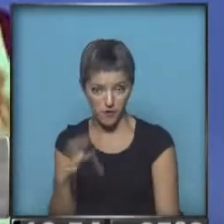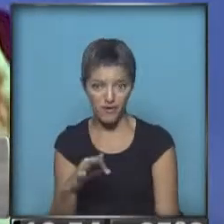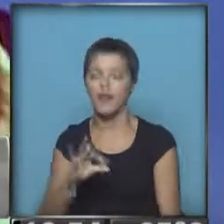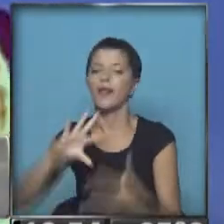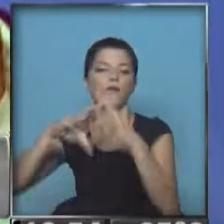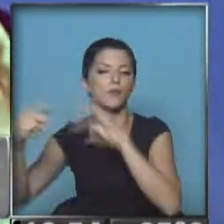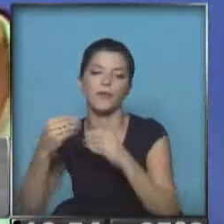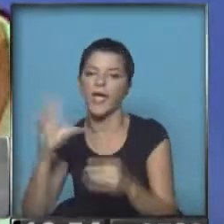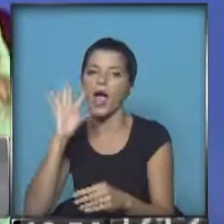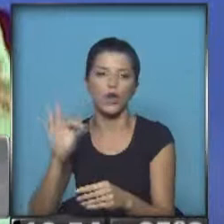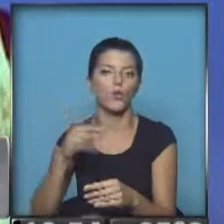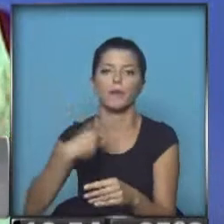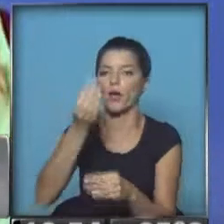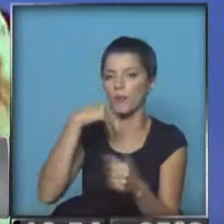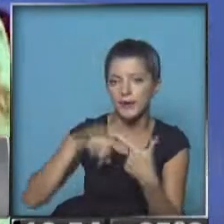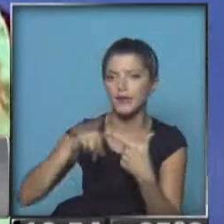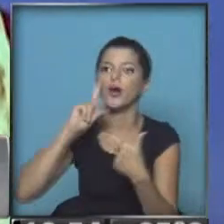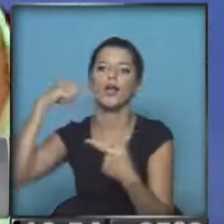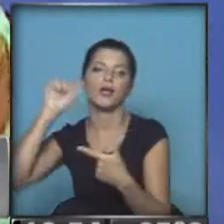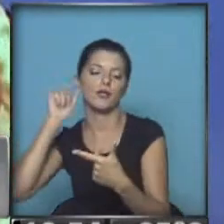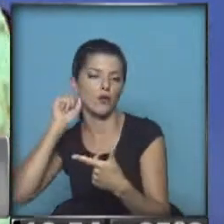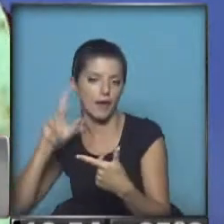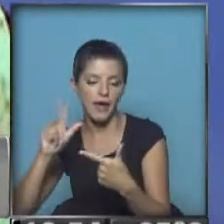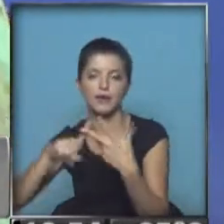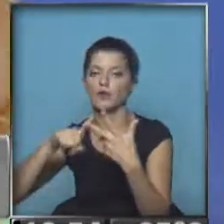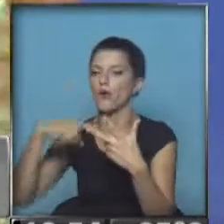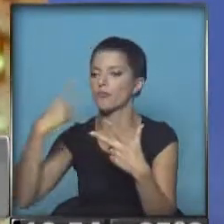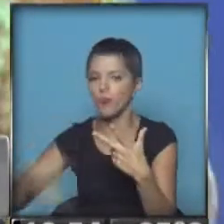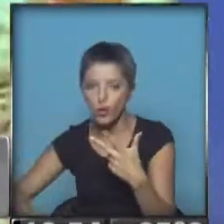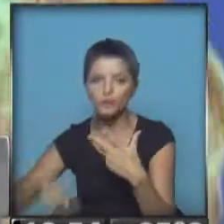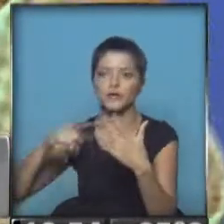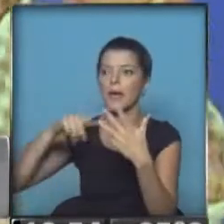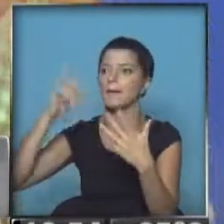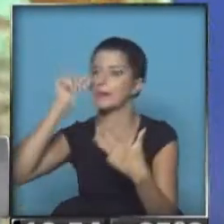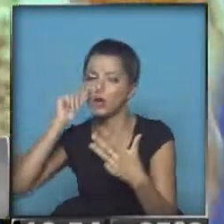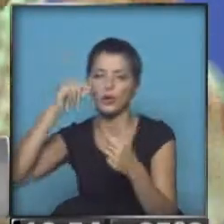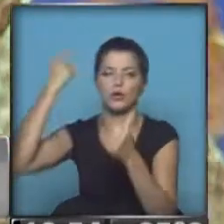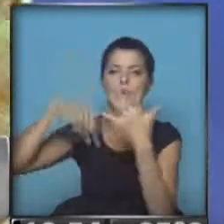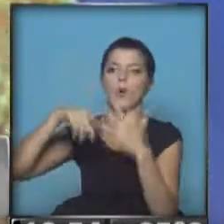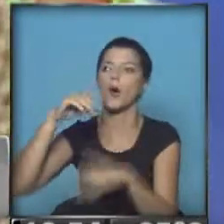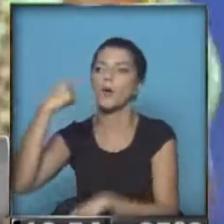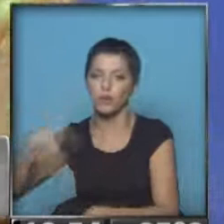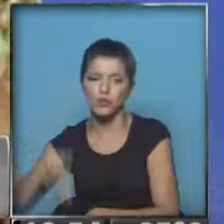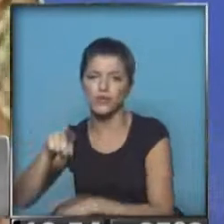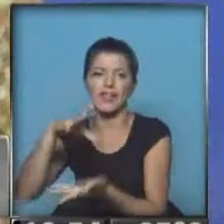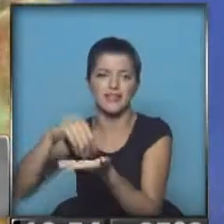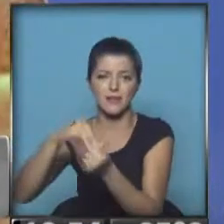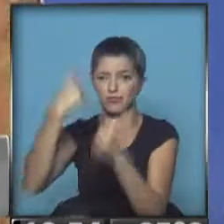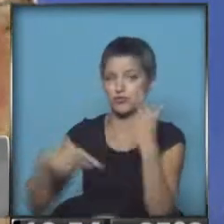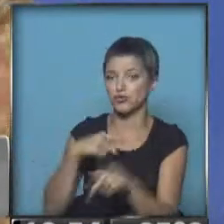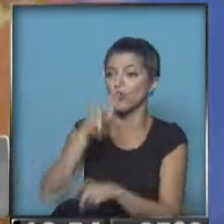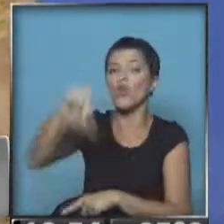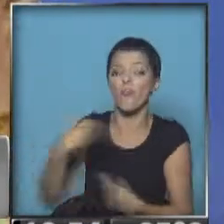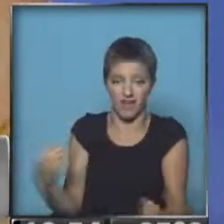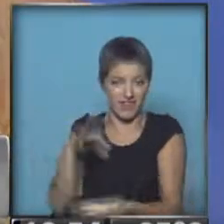de algo orgánico, inorgánico, material, elementos, petróleo, minerales, alimentos. Primero tengo que sacarlo de la